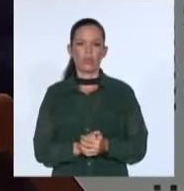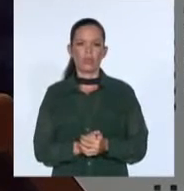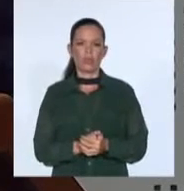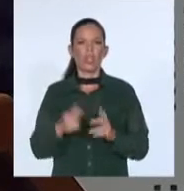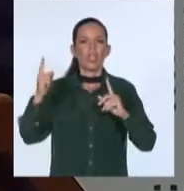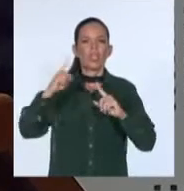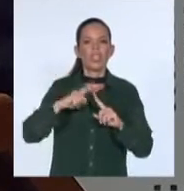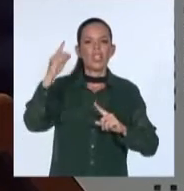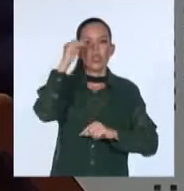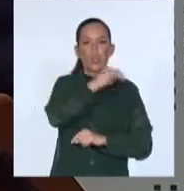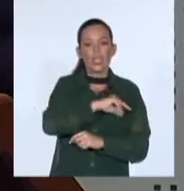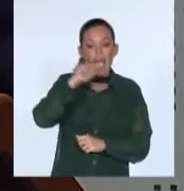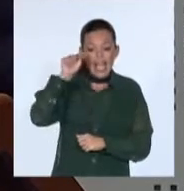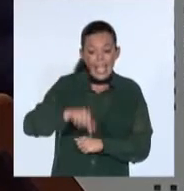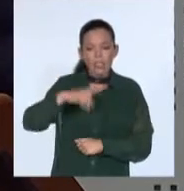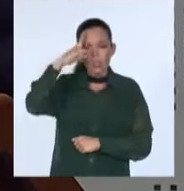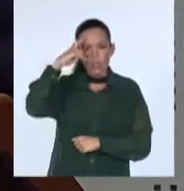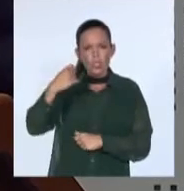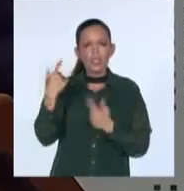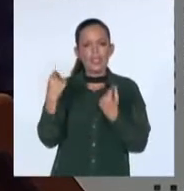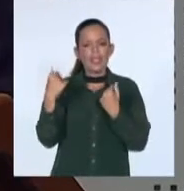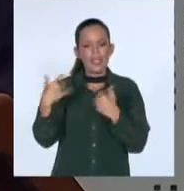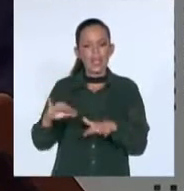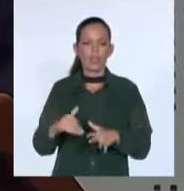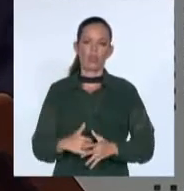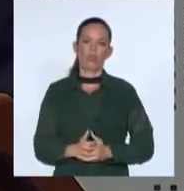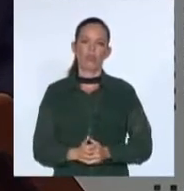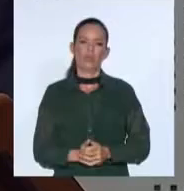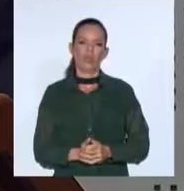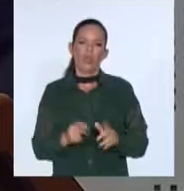Eso es lo que nos sale caro.